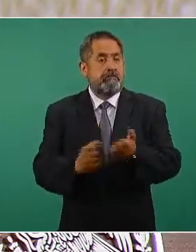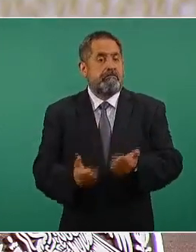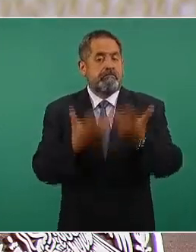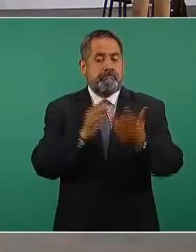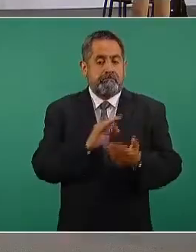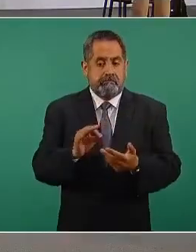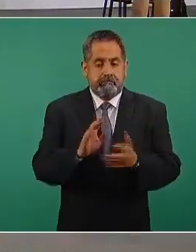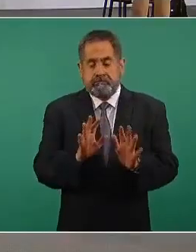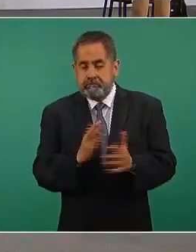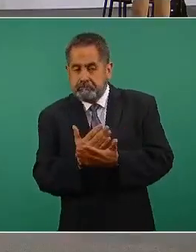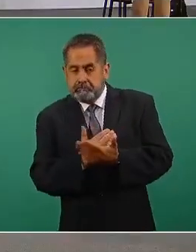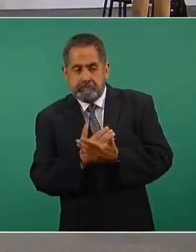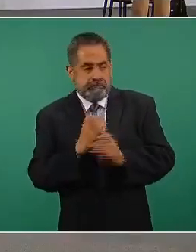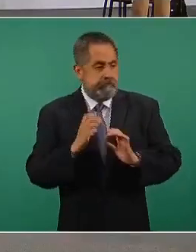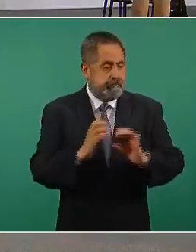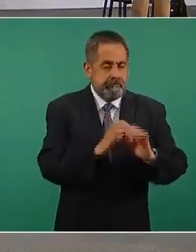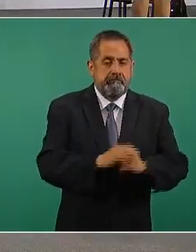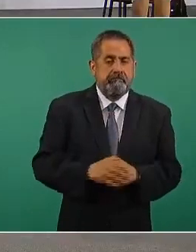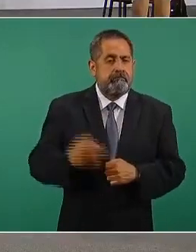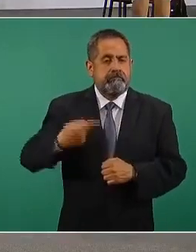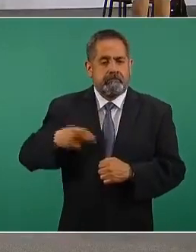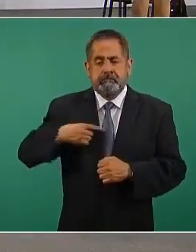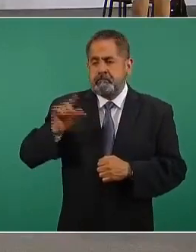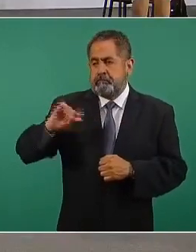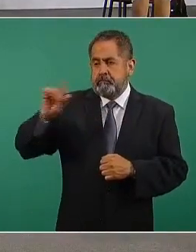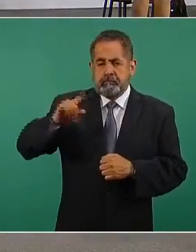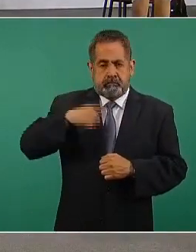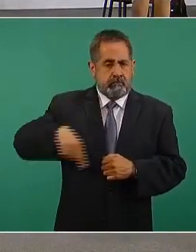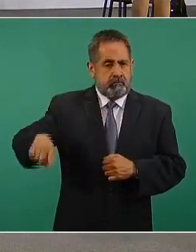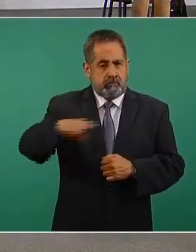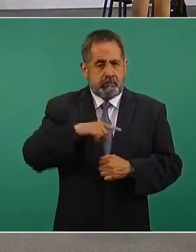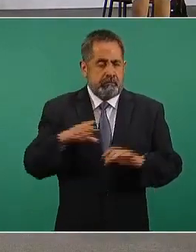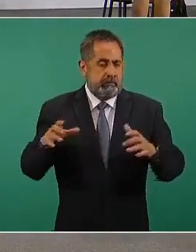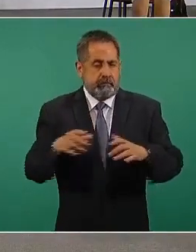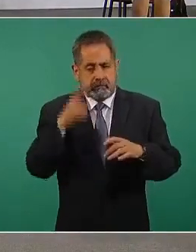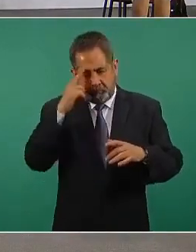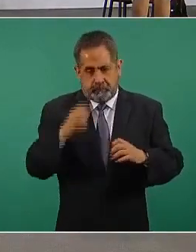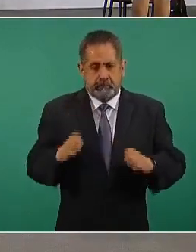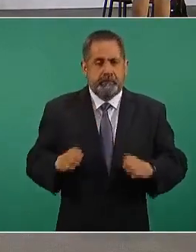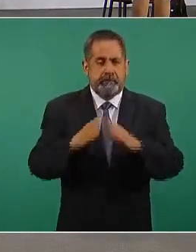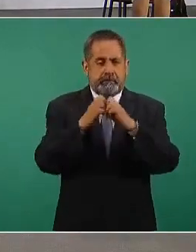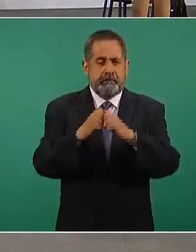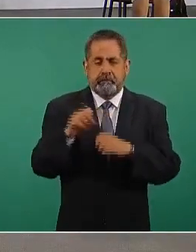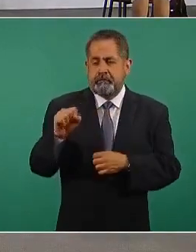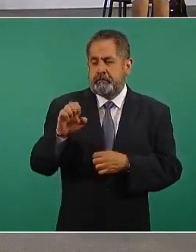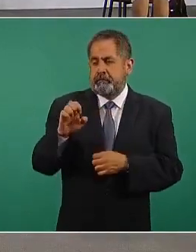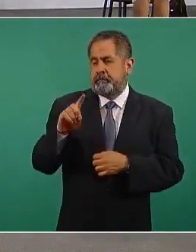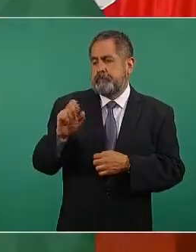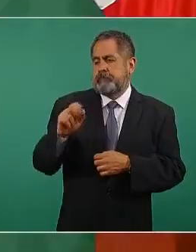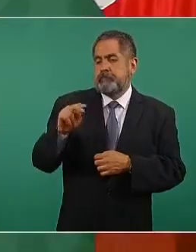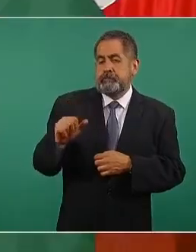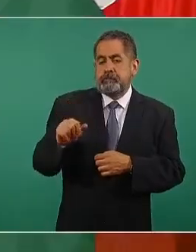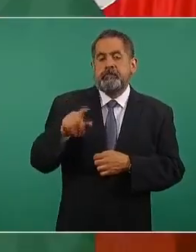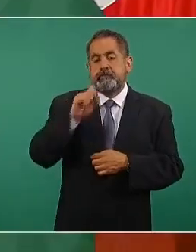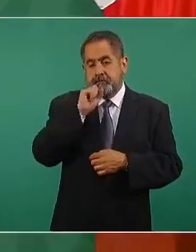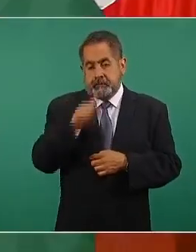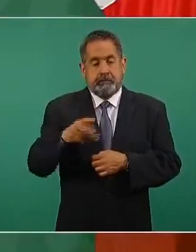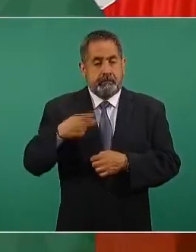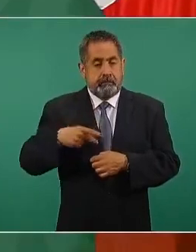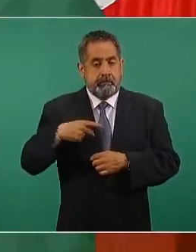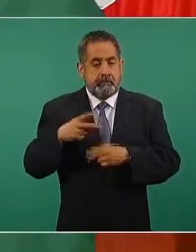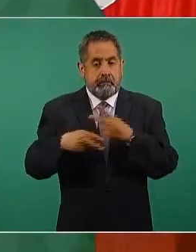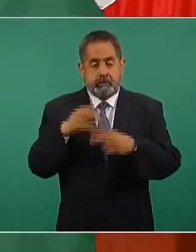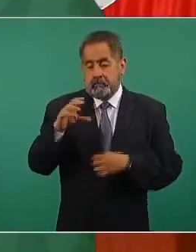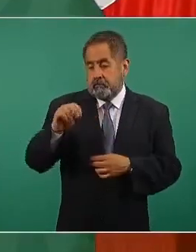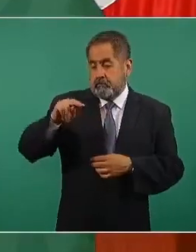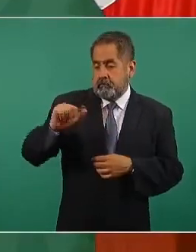Tuxpan-Azcapotzalco. Personal especializado del Grupo de Atención a Emergencias de la Sedena, así como el personal de